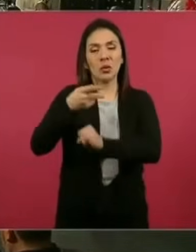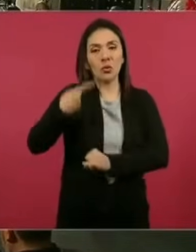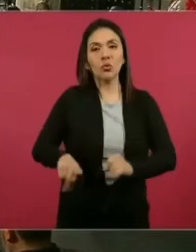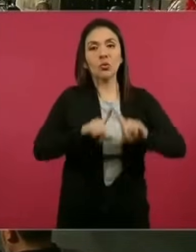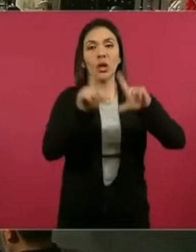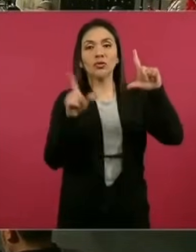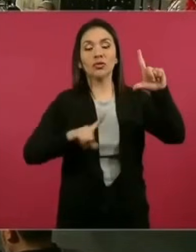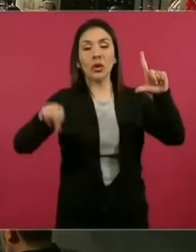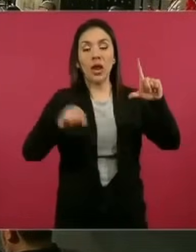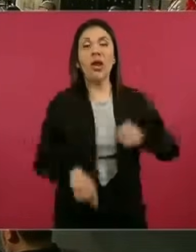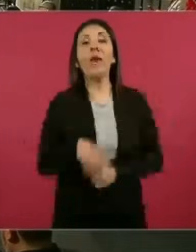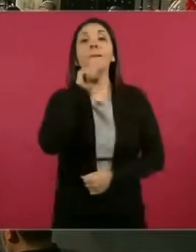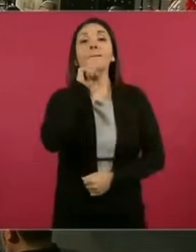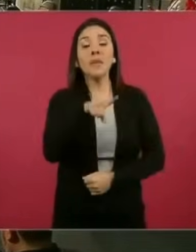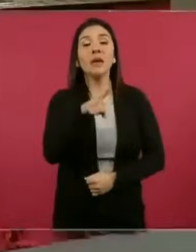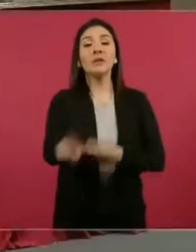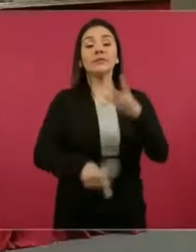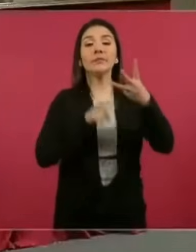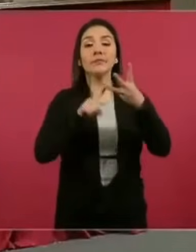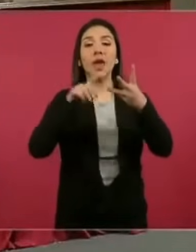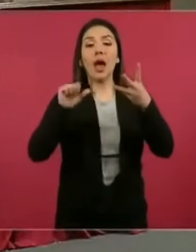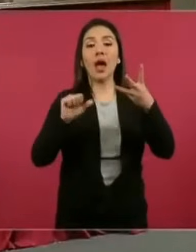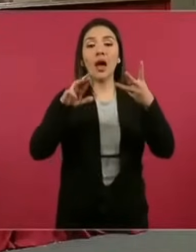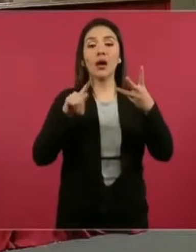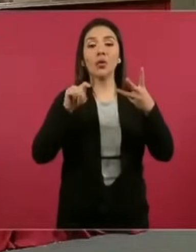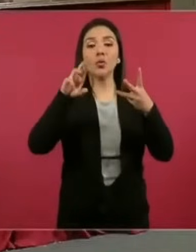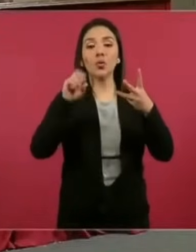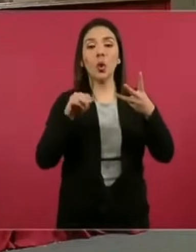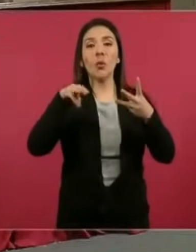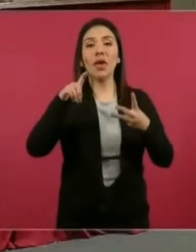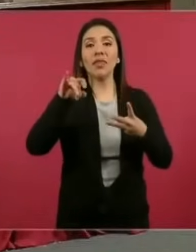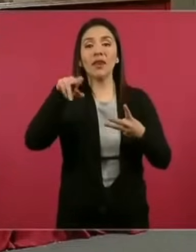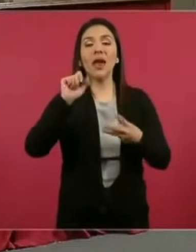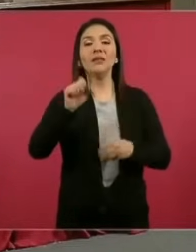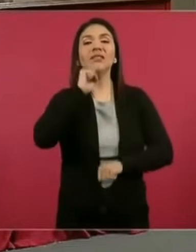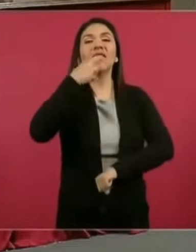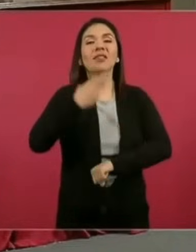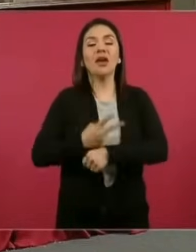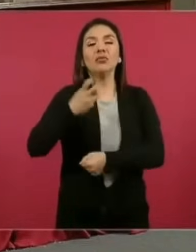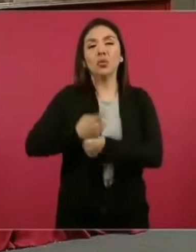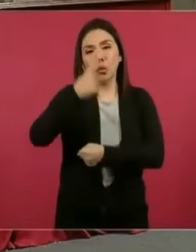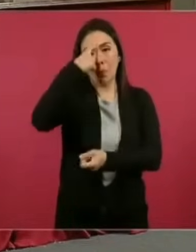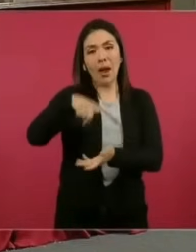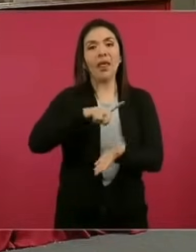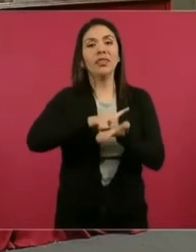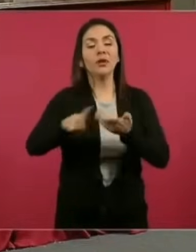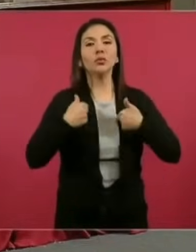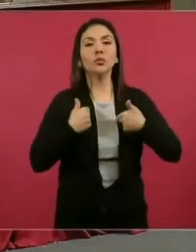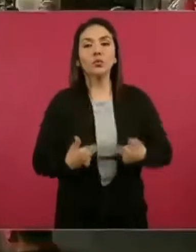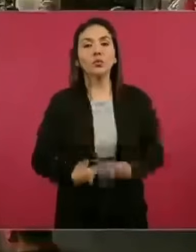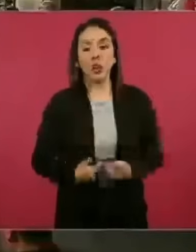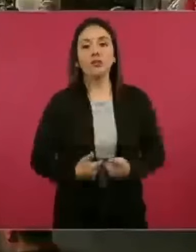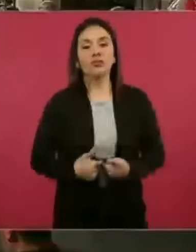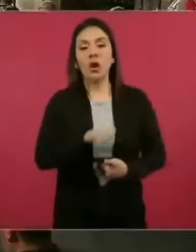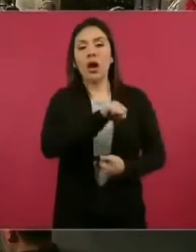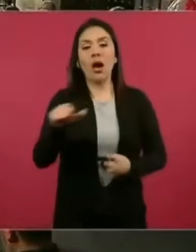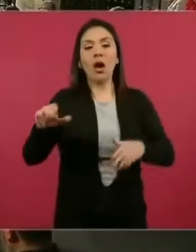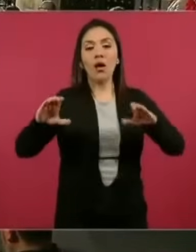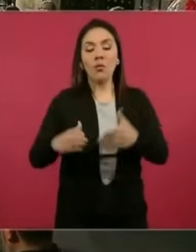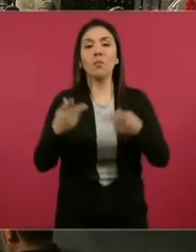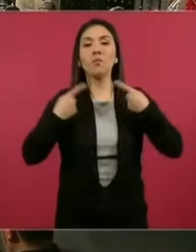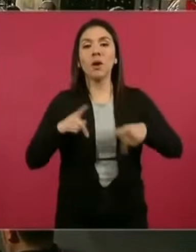Nacional. Y también nos acompaña Arturo Medina Padilla, subsecretario de Derechos Humanos, Población